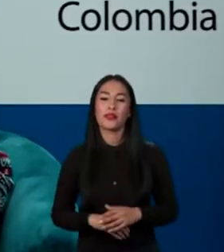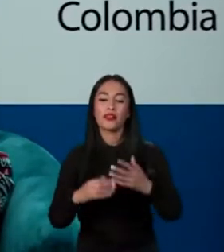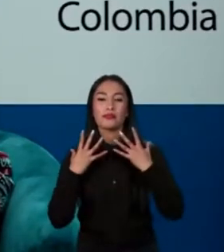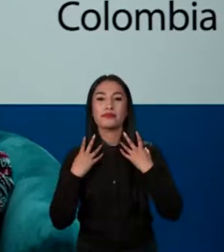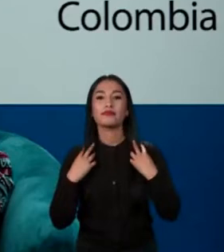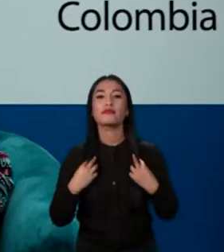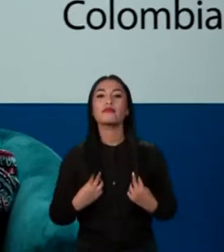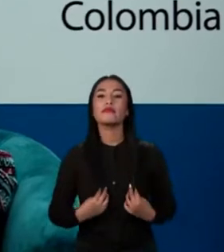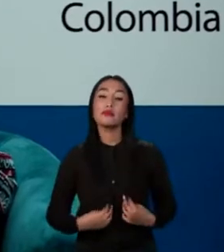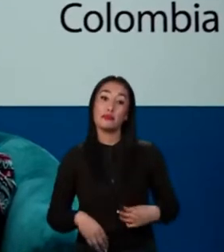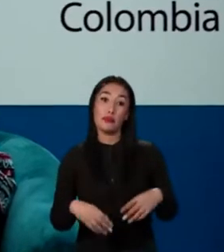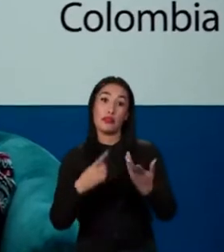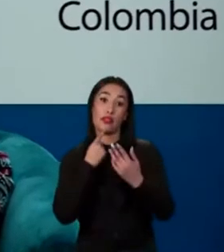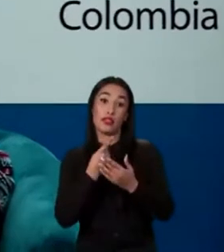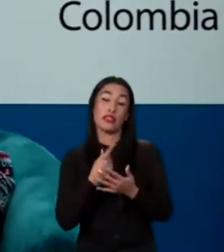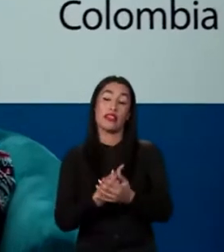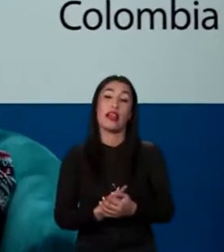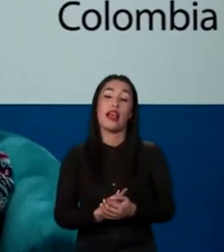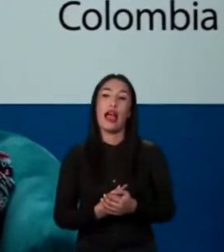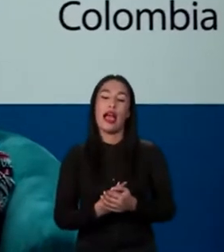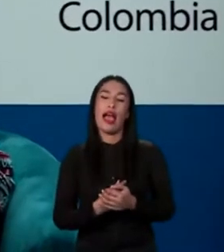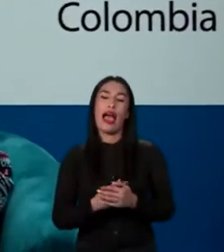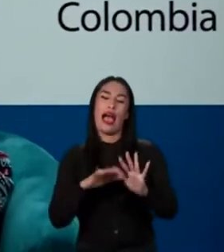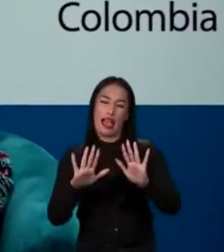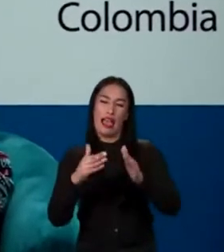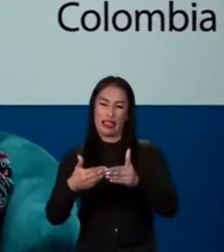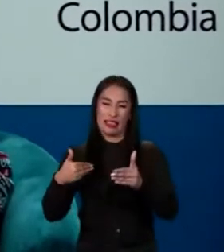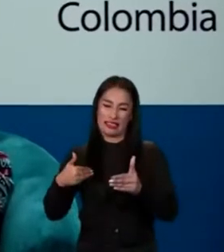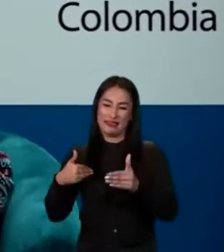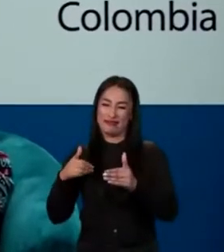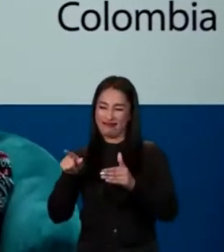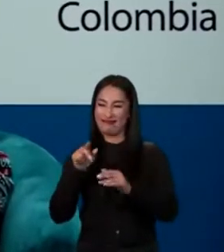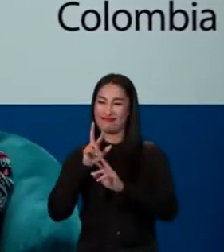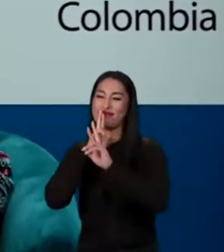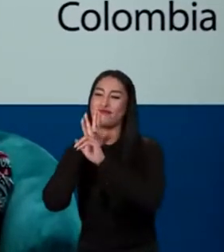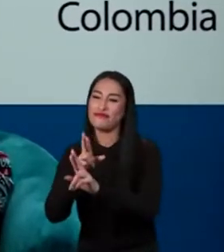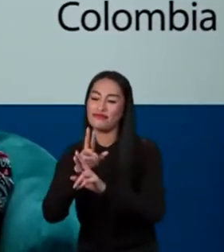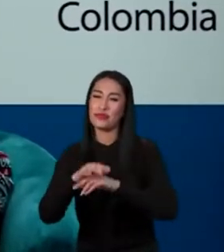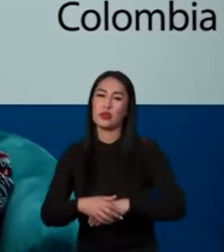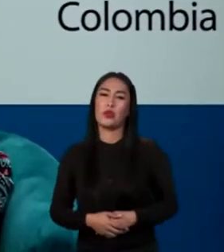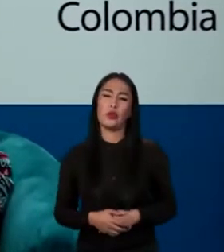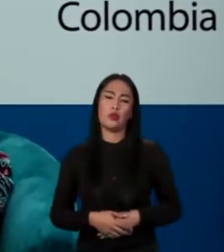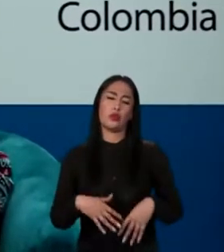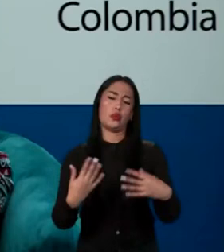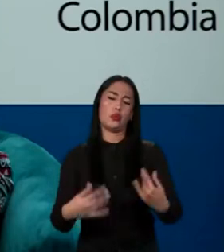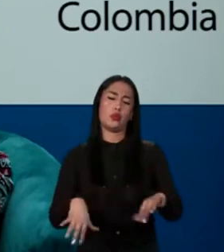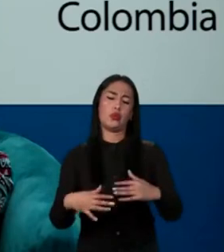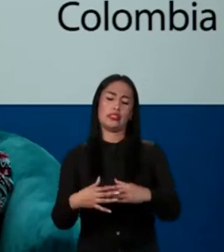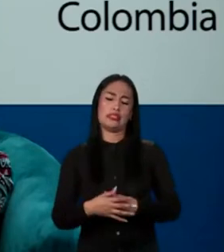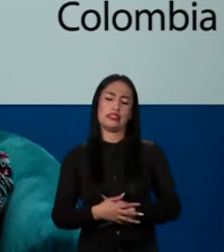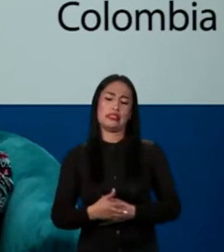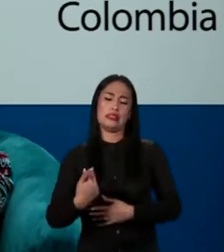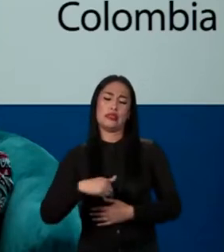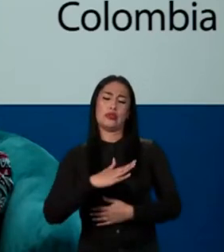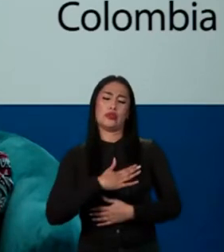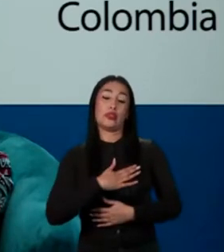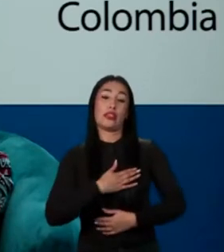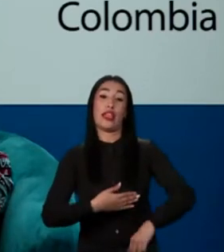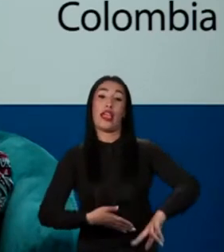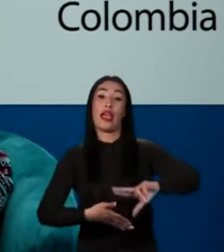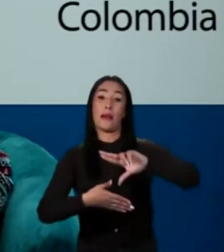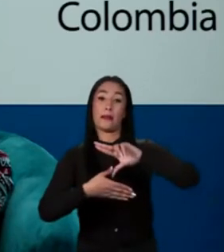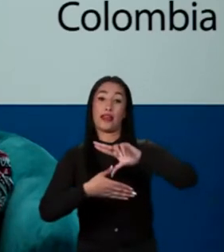que antes de empezar que fue muy grato para nosotros ver a américa latina y el